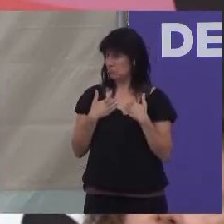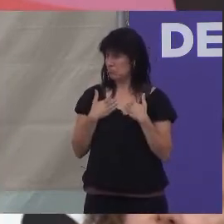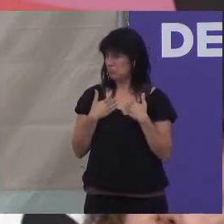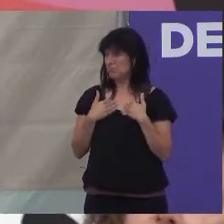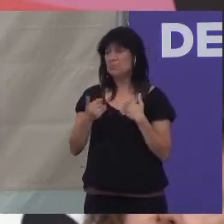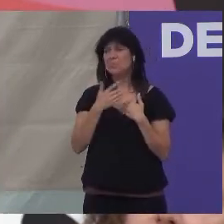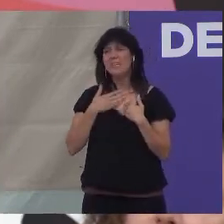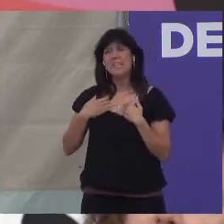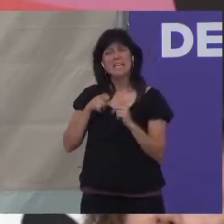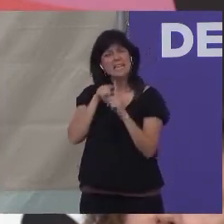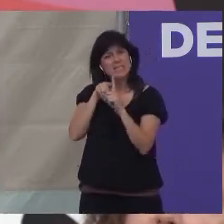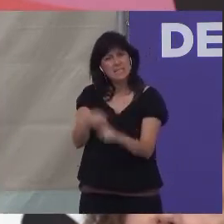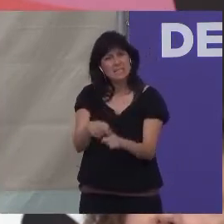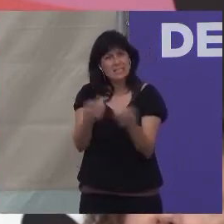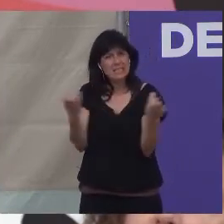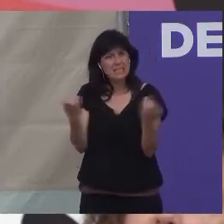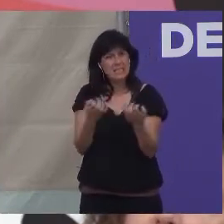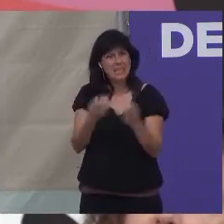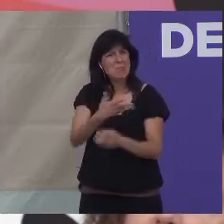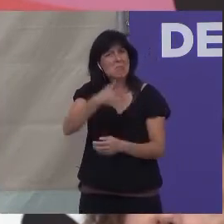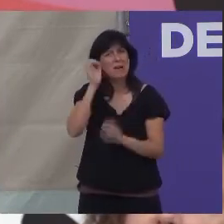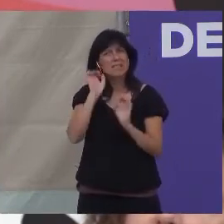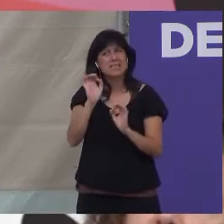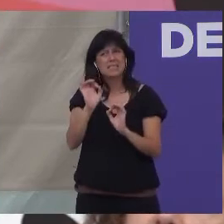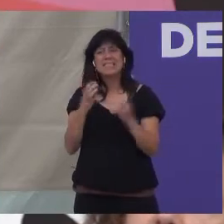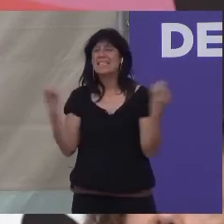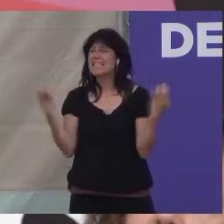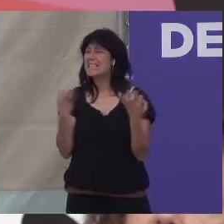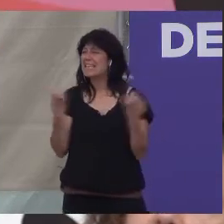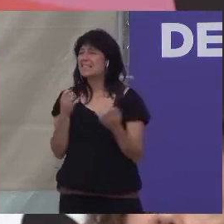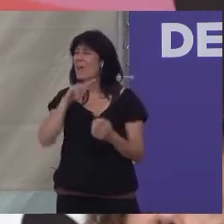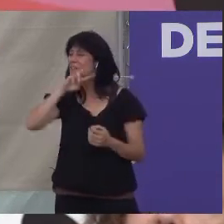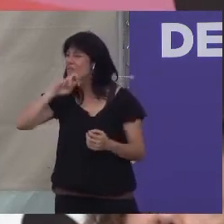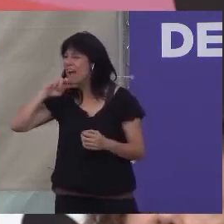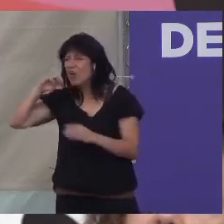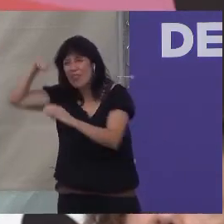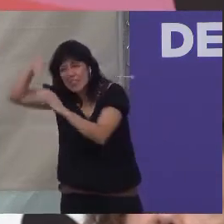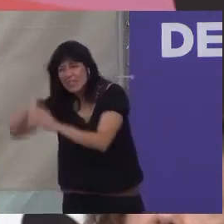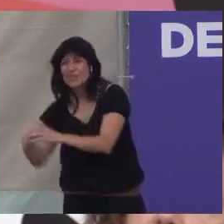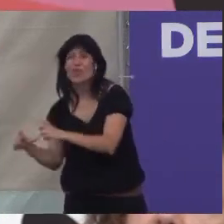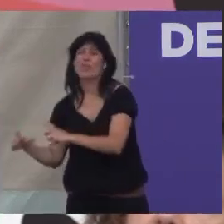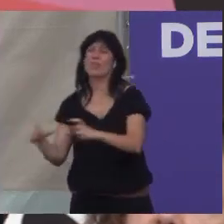Yo quisiera hacer hincapié sobre todo sobre el potencial que hay en los círculos.